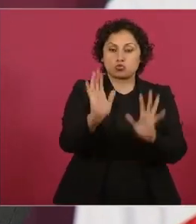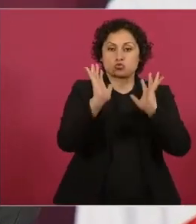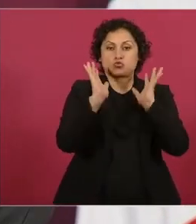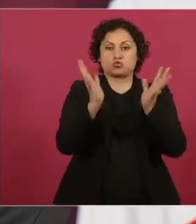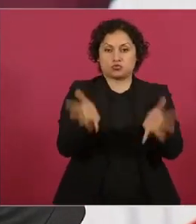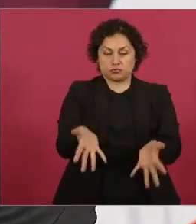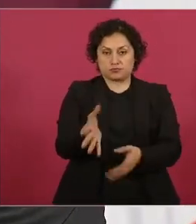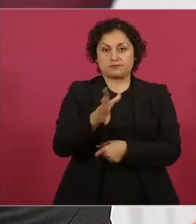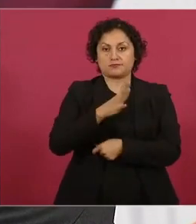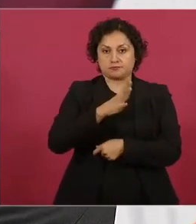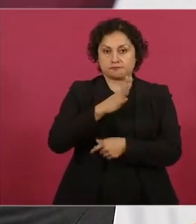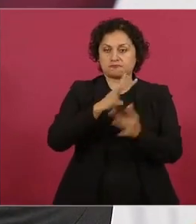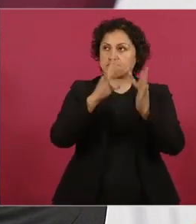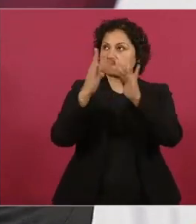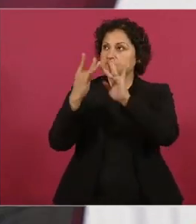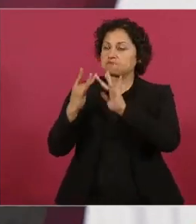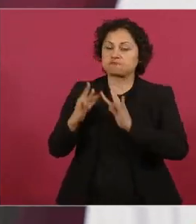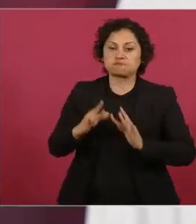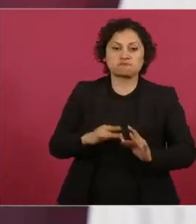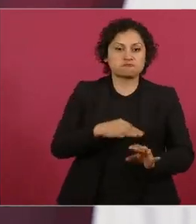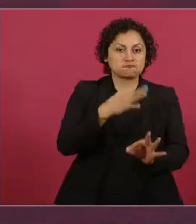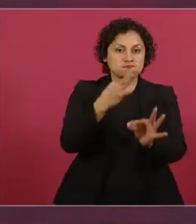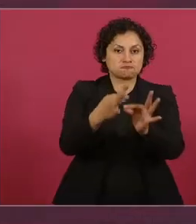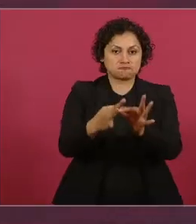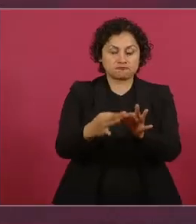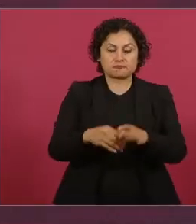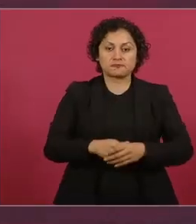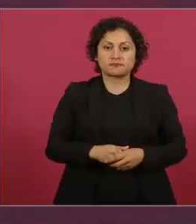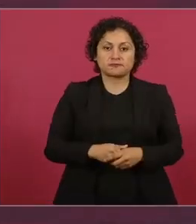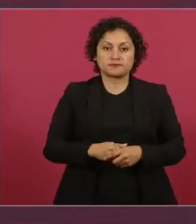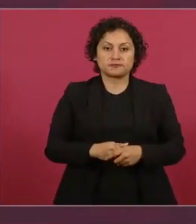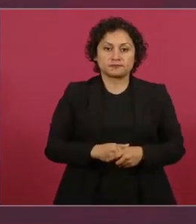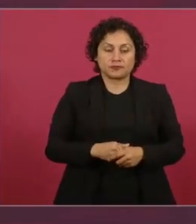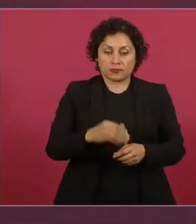Ya estamos empezando a